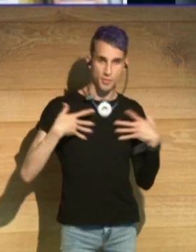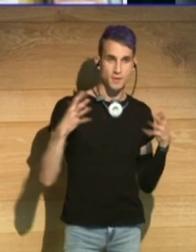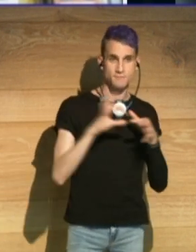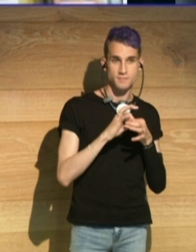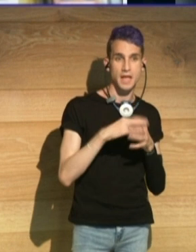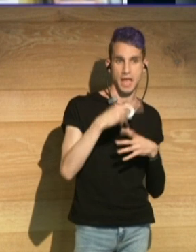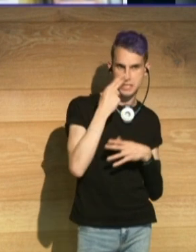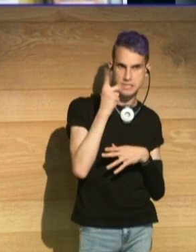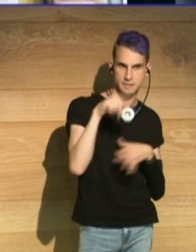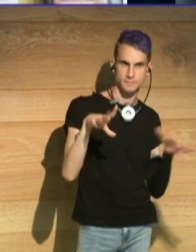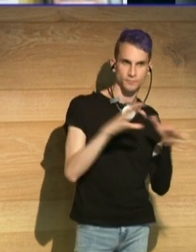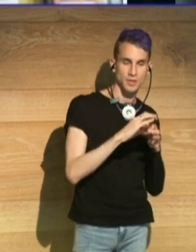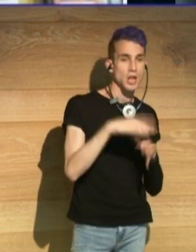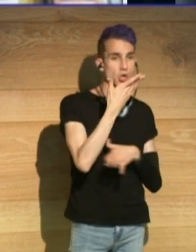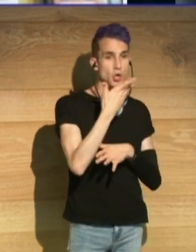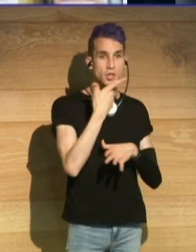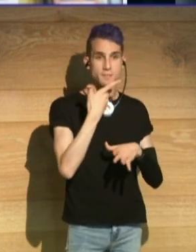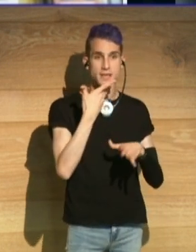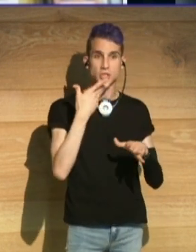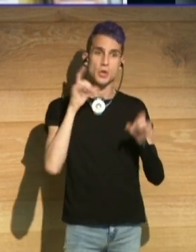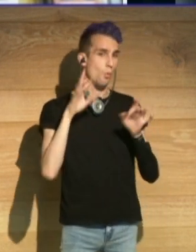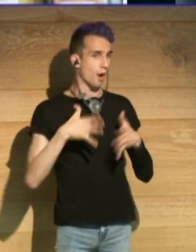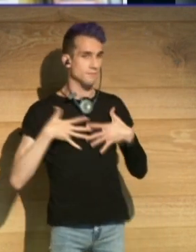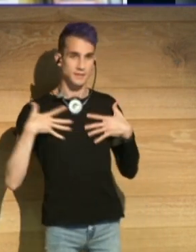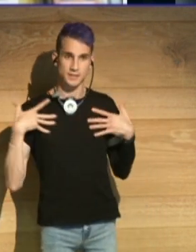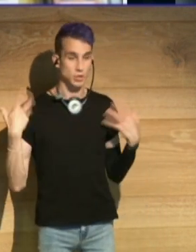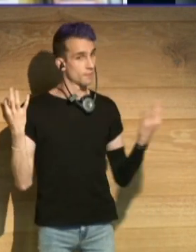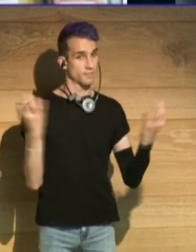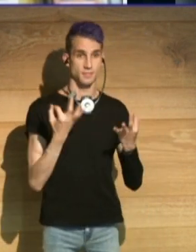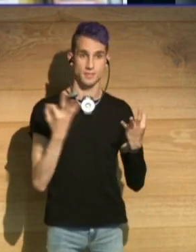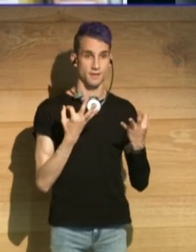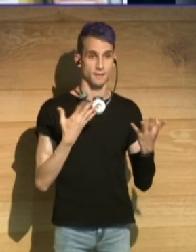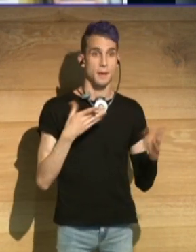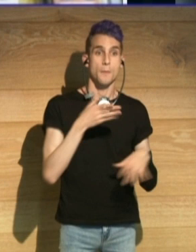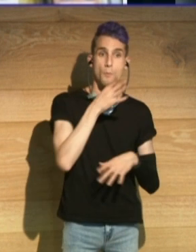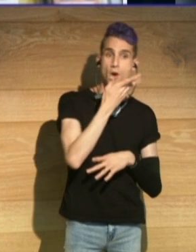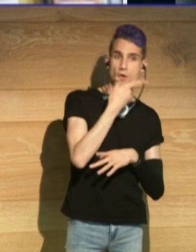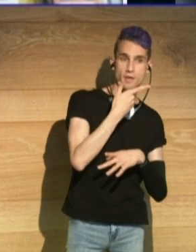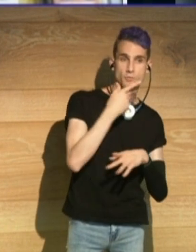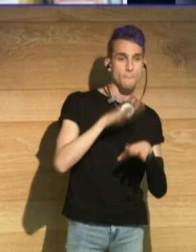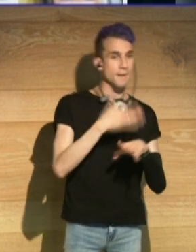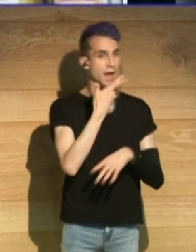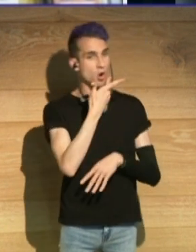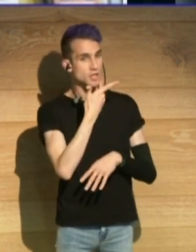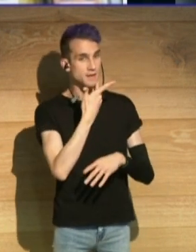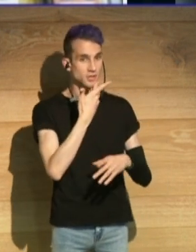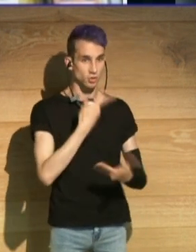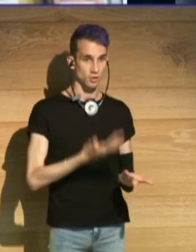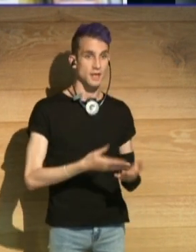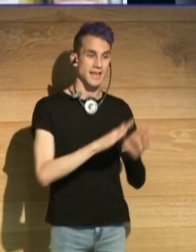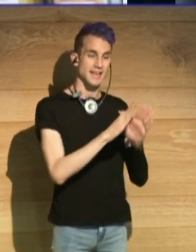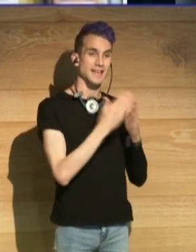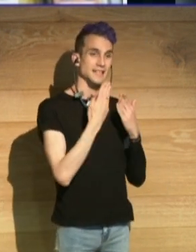El conocimiento es pasión, tiene que serlo para el conocimiento y desde el conocimiento. Y lo formidable de una